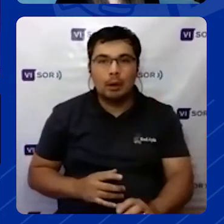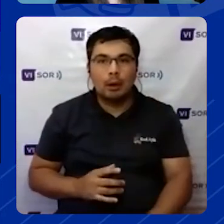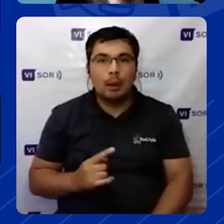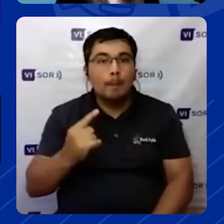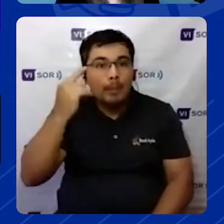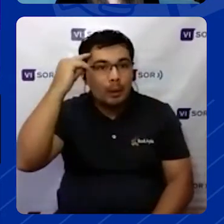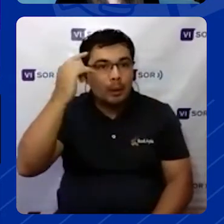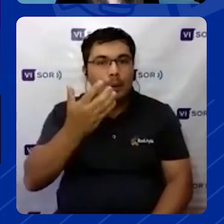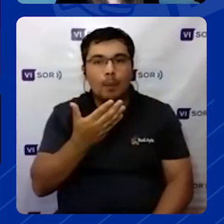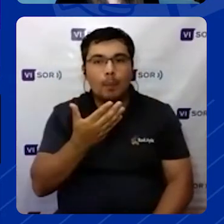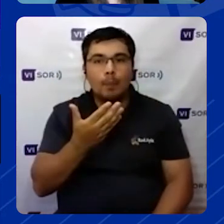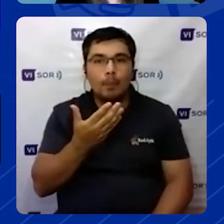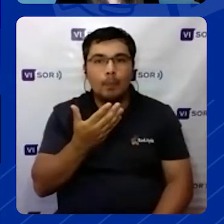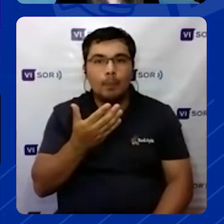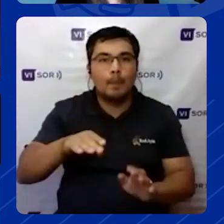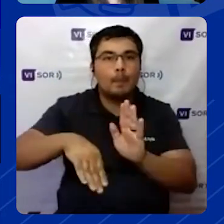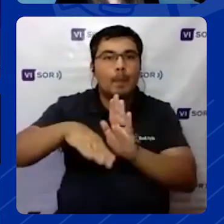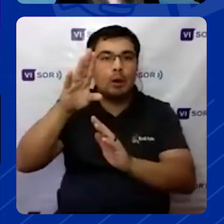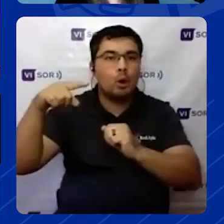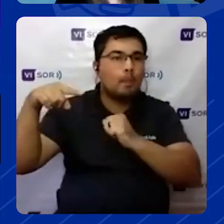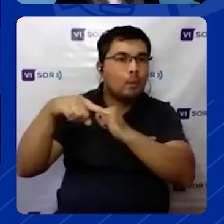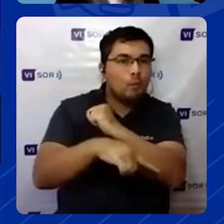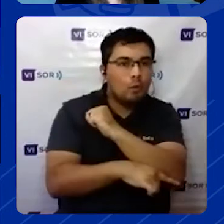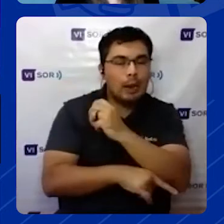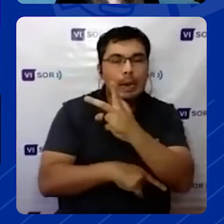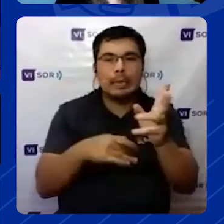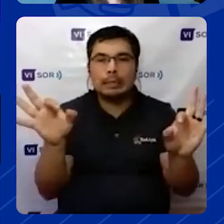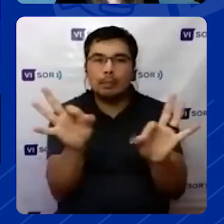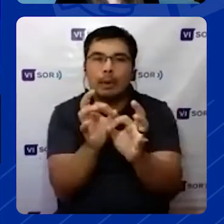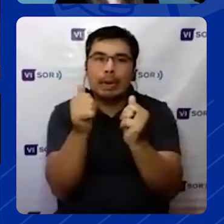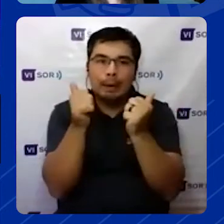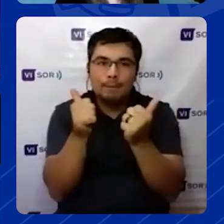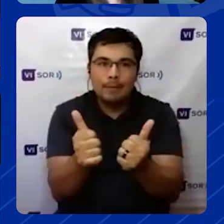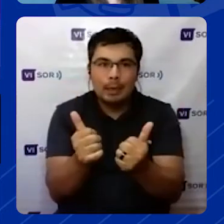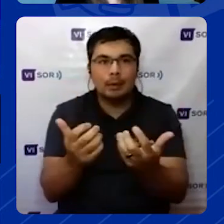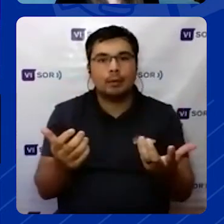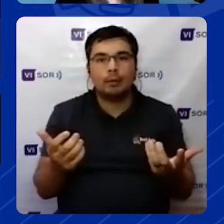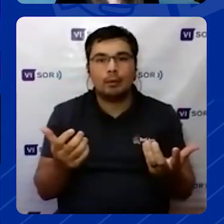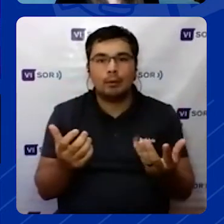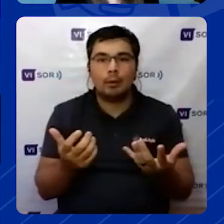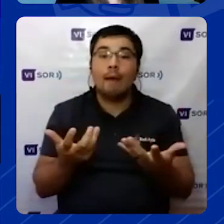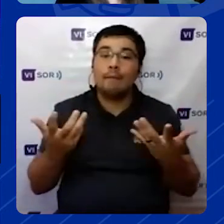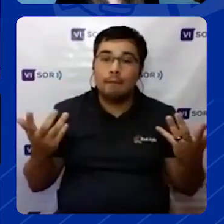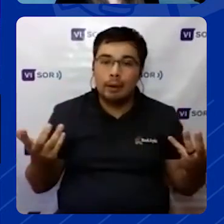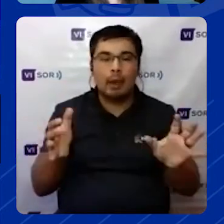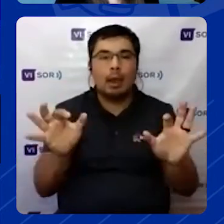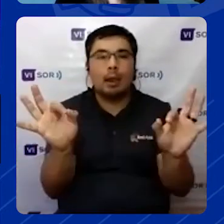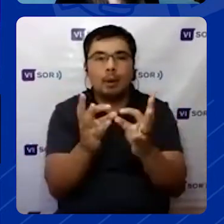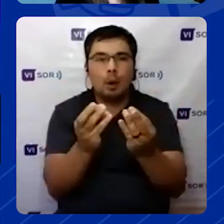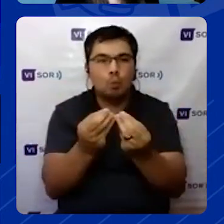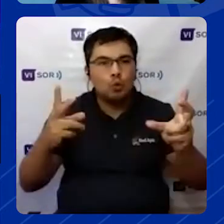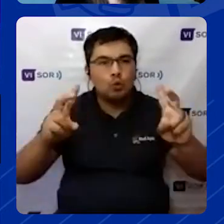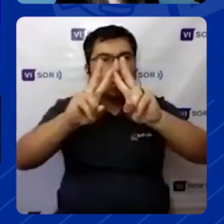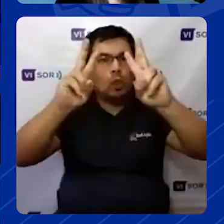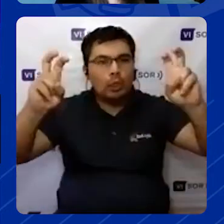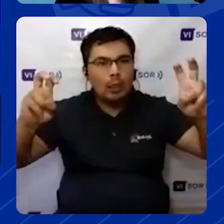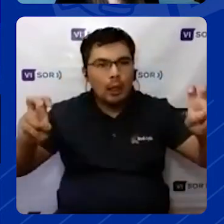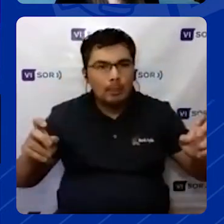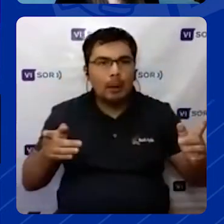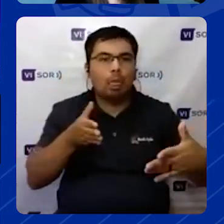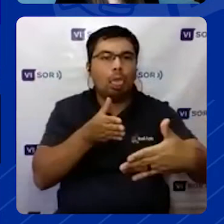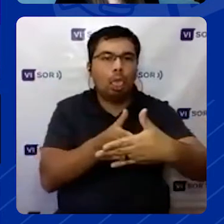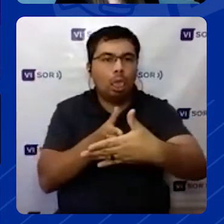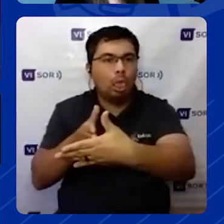decir, de que se explique un tema bien frente a explicar muchos temas de una manera muy limitada,